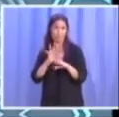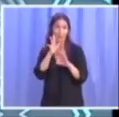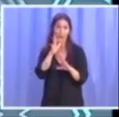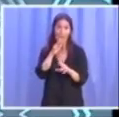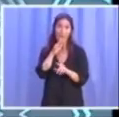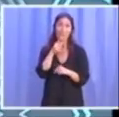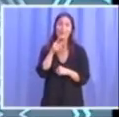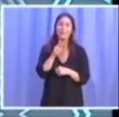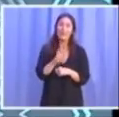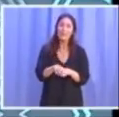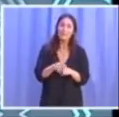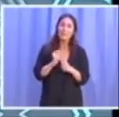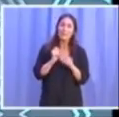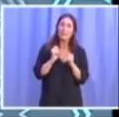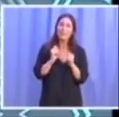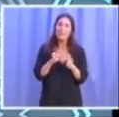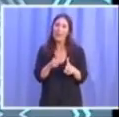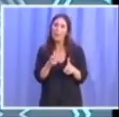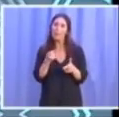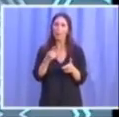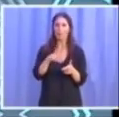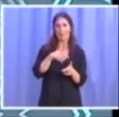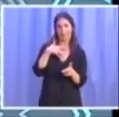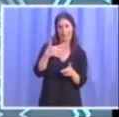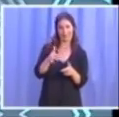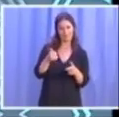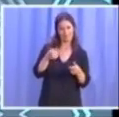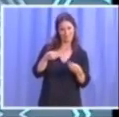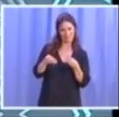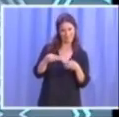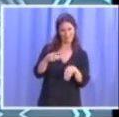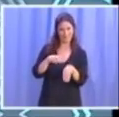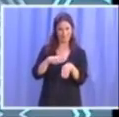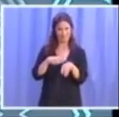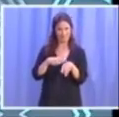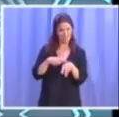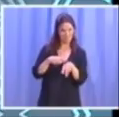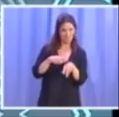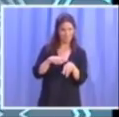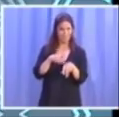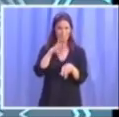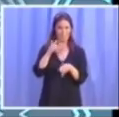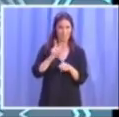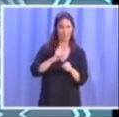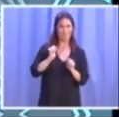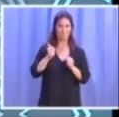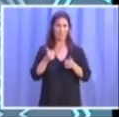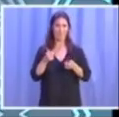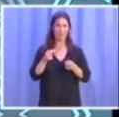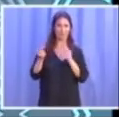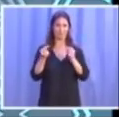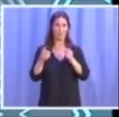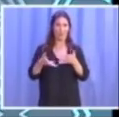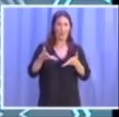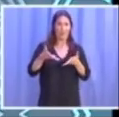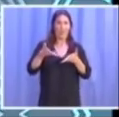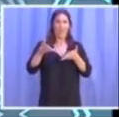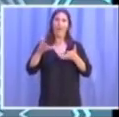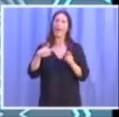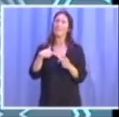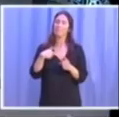a dar cierto cuartelillo en el tiempo, porque están animándose y en estos 2 últimos bloques